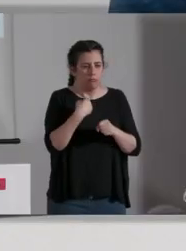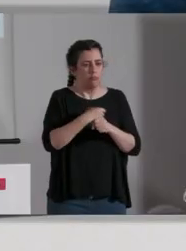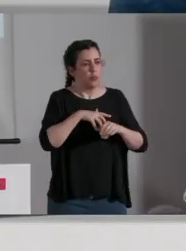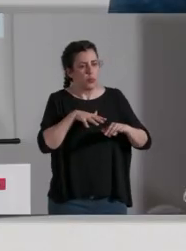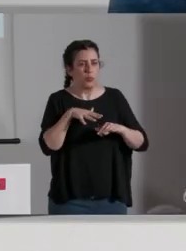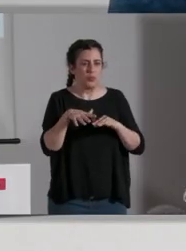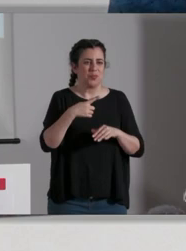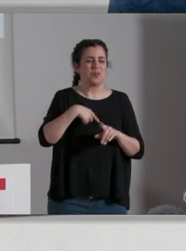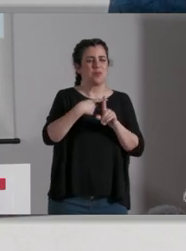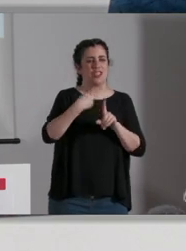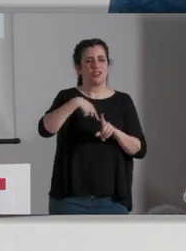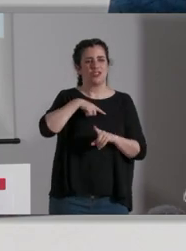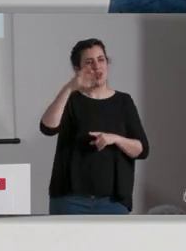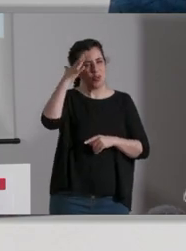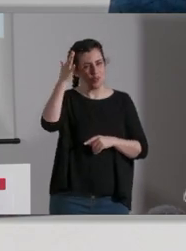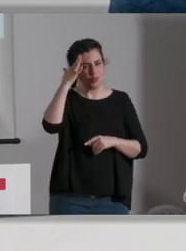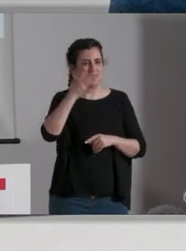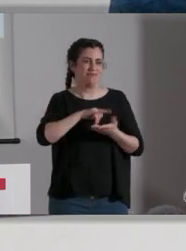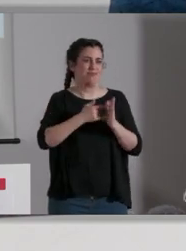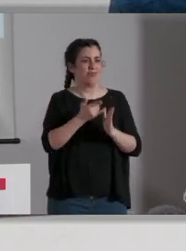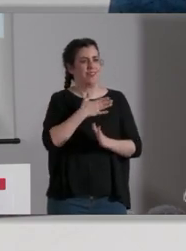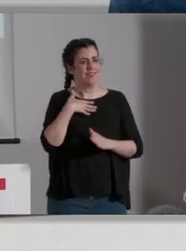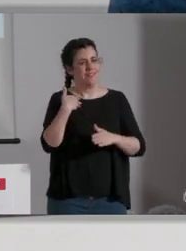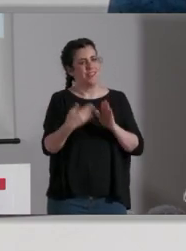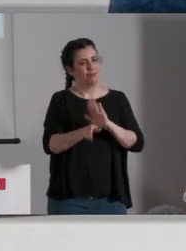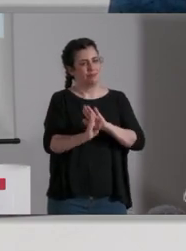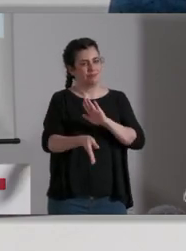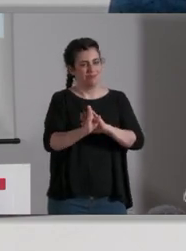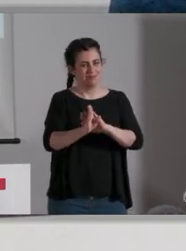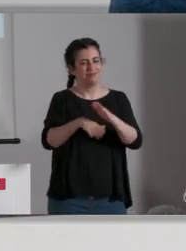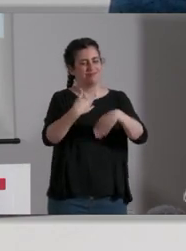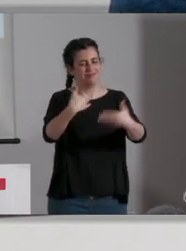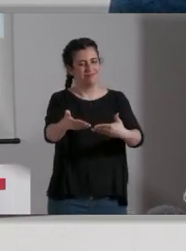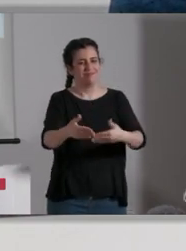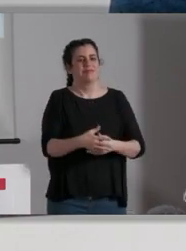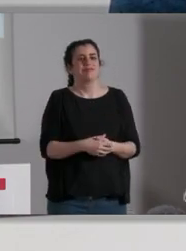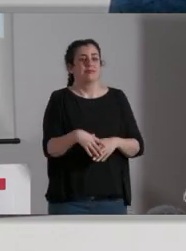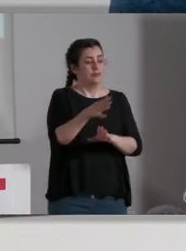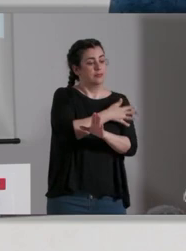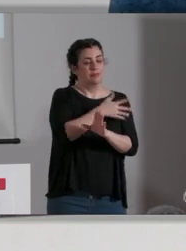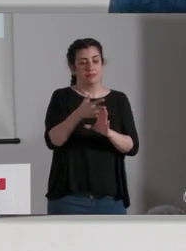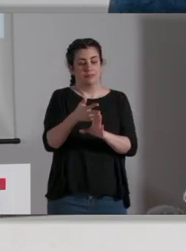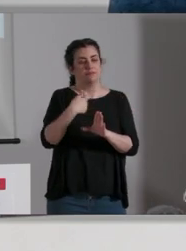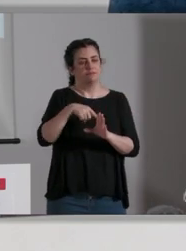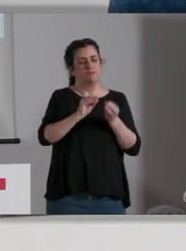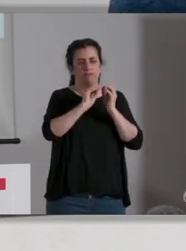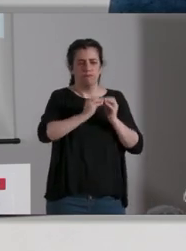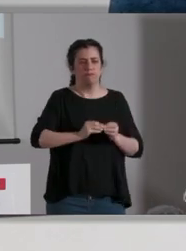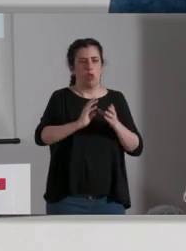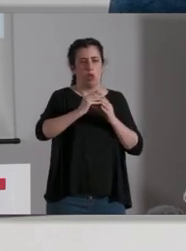gran ilusión en que el proyecto salga adelante. Hasta ahora hemos elaborado diferente